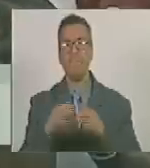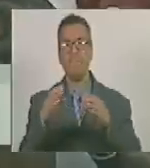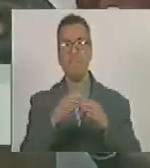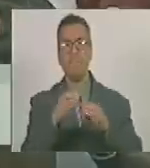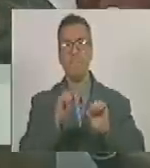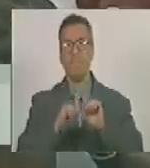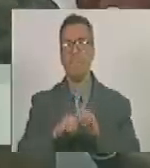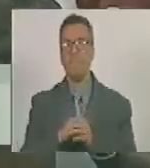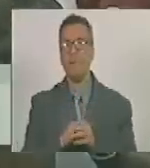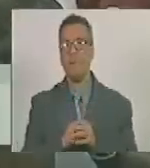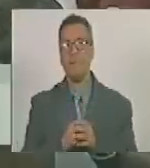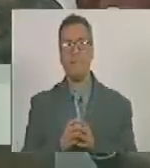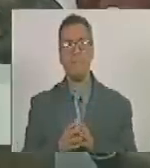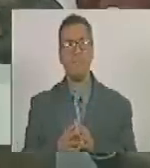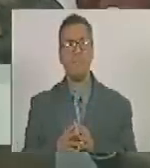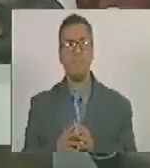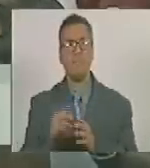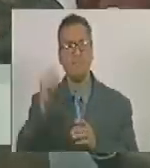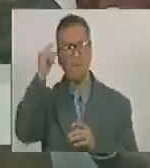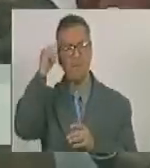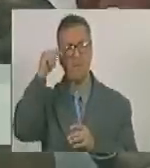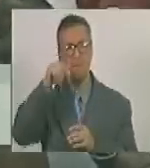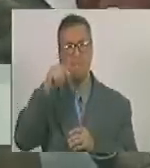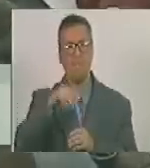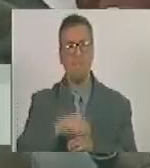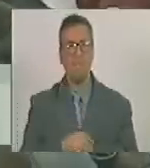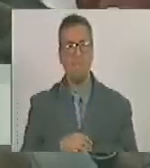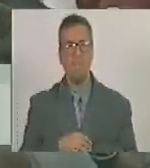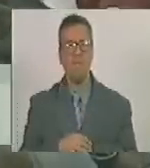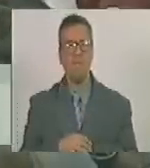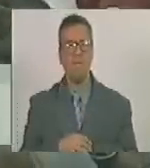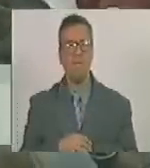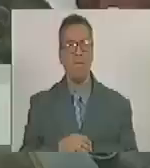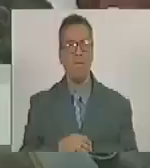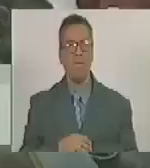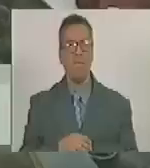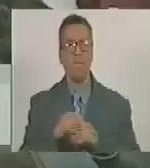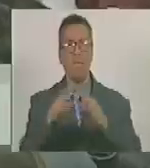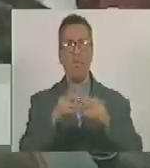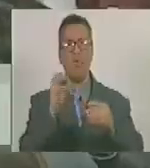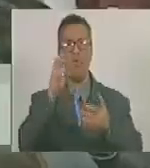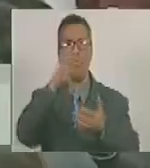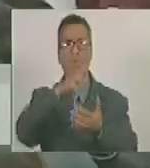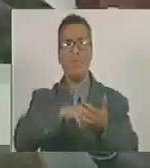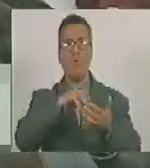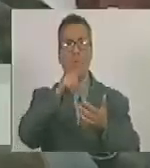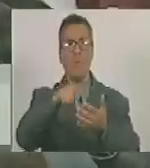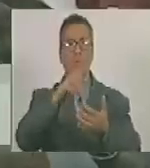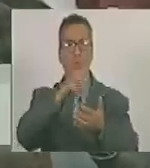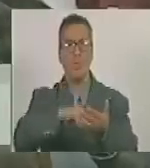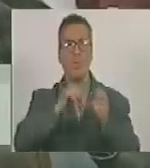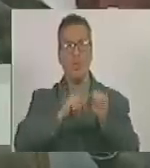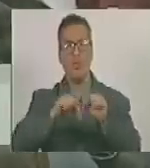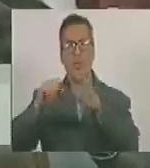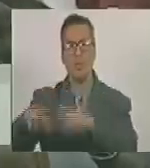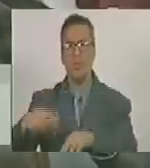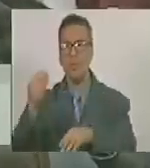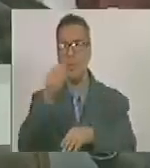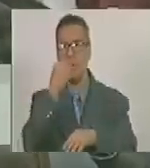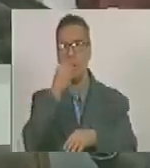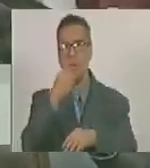sensible. En estos días hemos visto cómo campesinos han botado